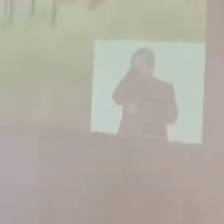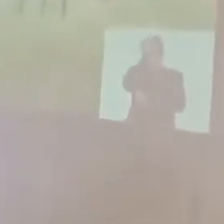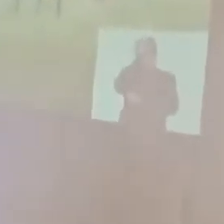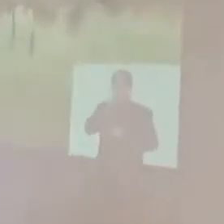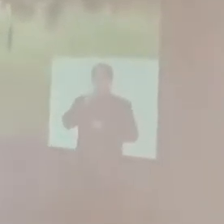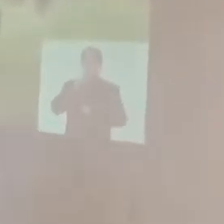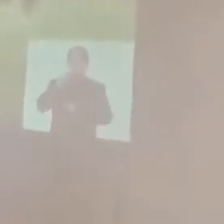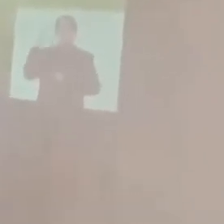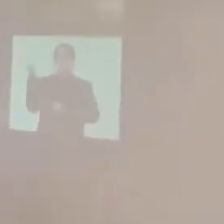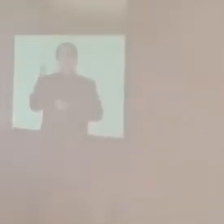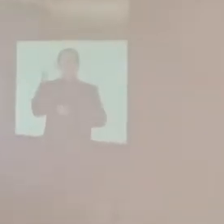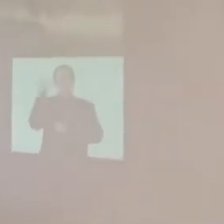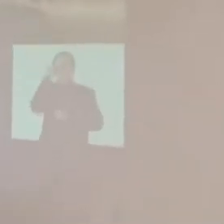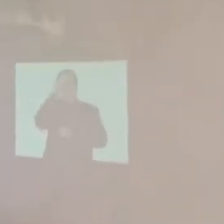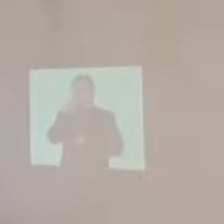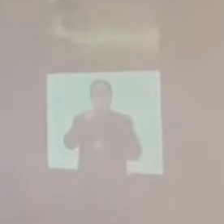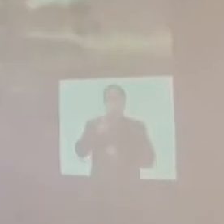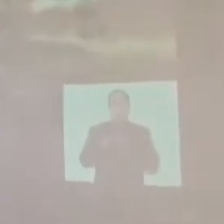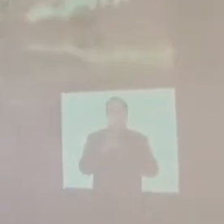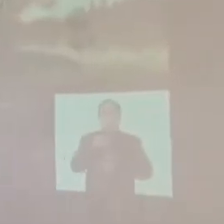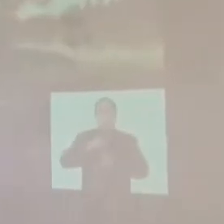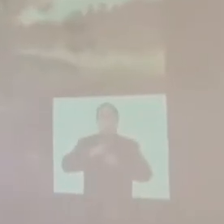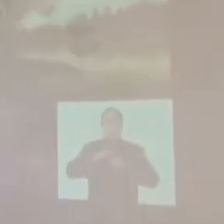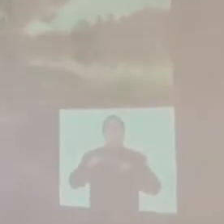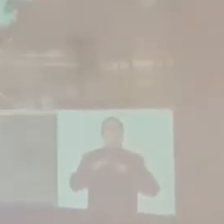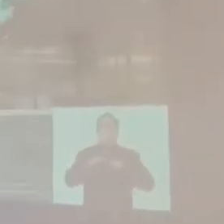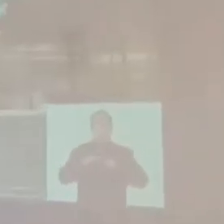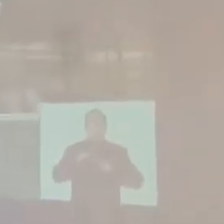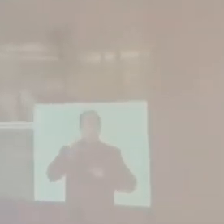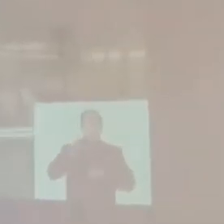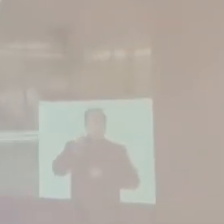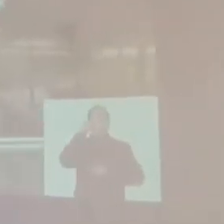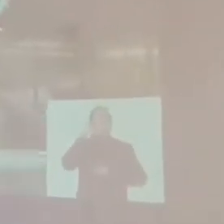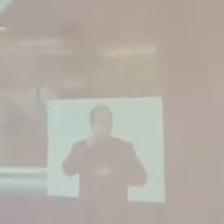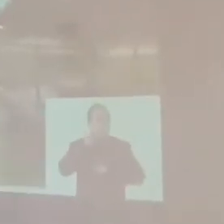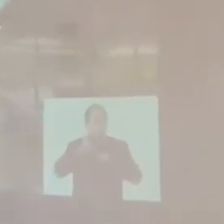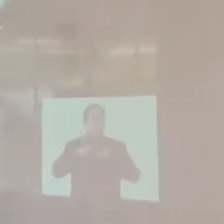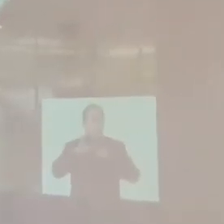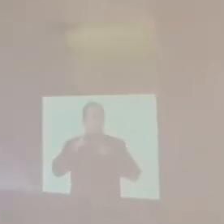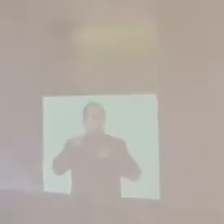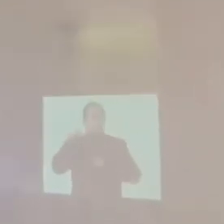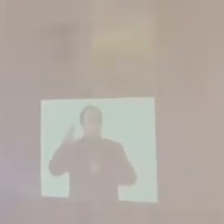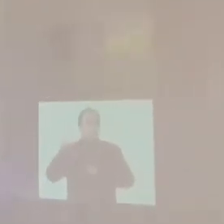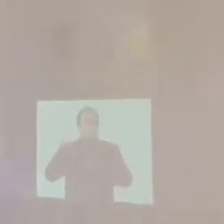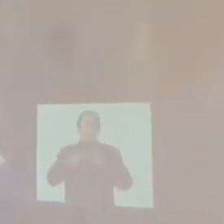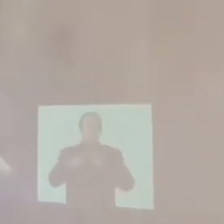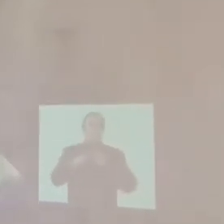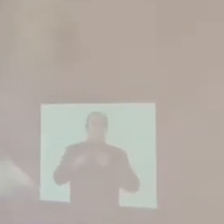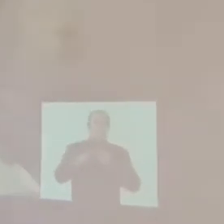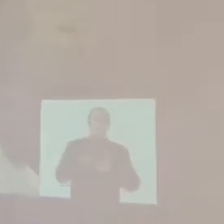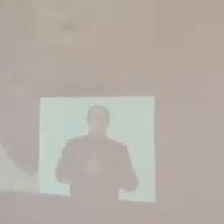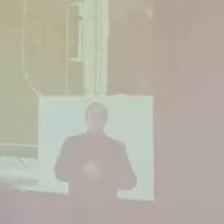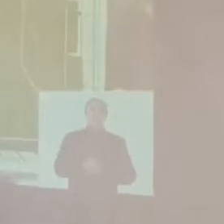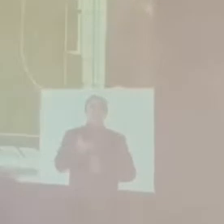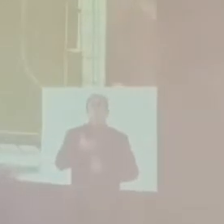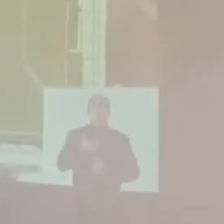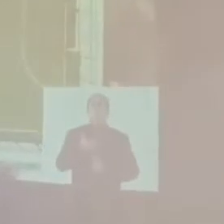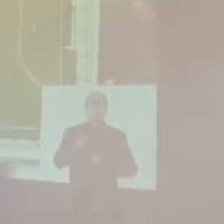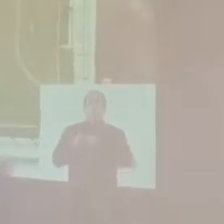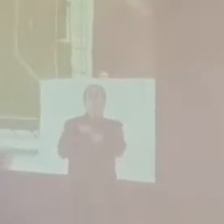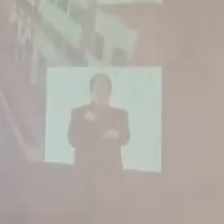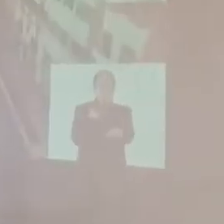Y los nuevos parques destacan el Parque Vicente Guerrero, el Periférico Oriente, el Parque Cuitláhuac, la rehabilitación del Bosque